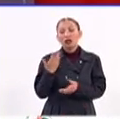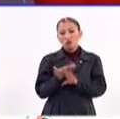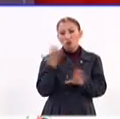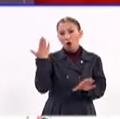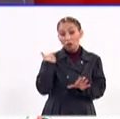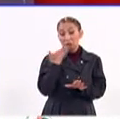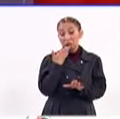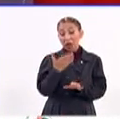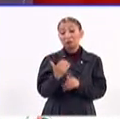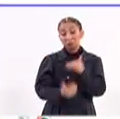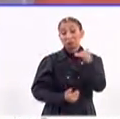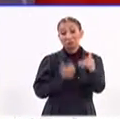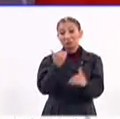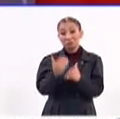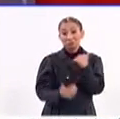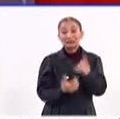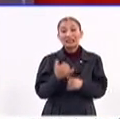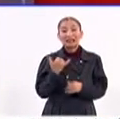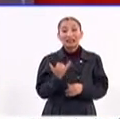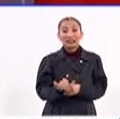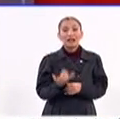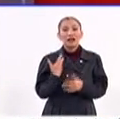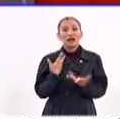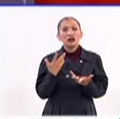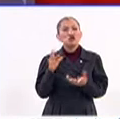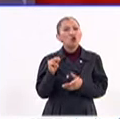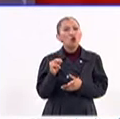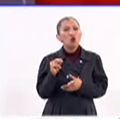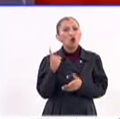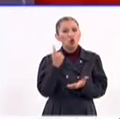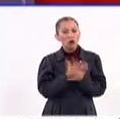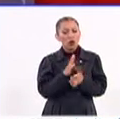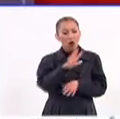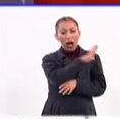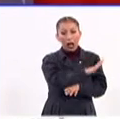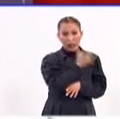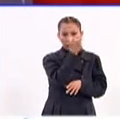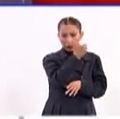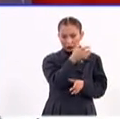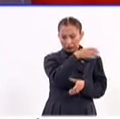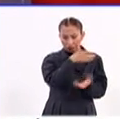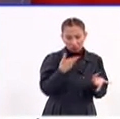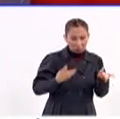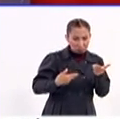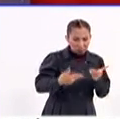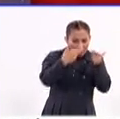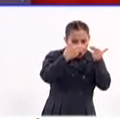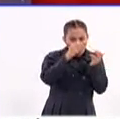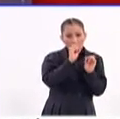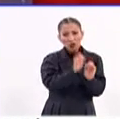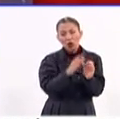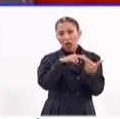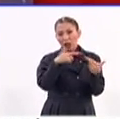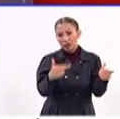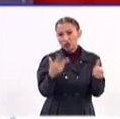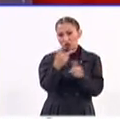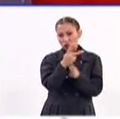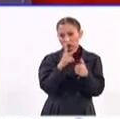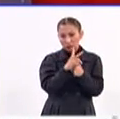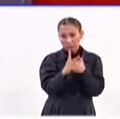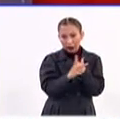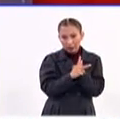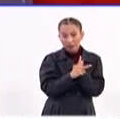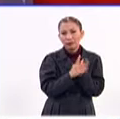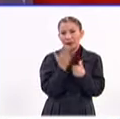muy fructíferas. Y no solamente en el ámbito económico las relaciones